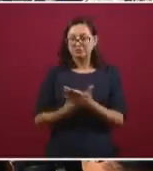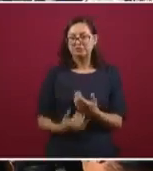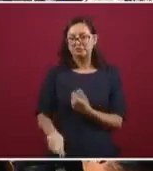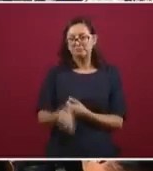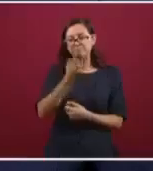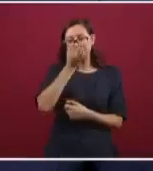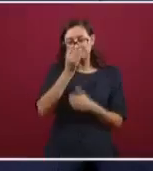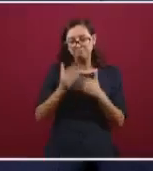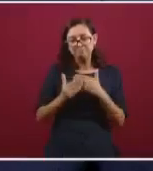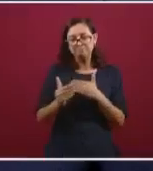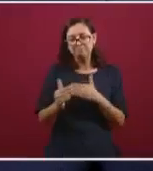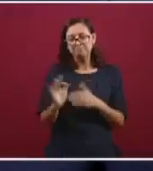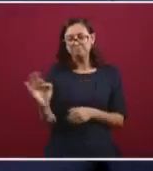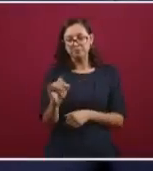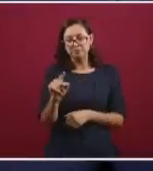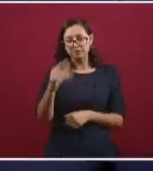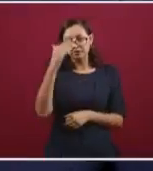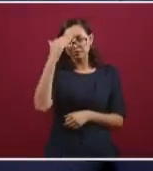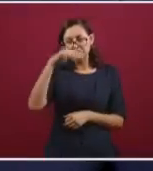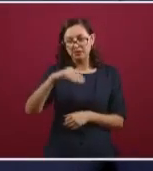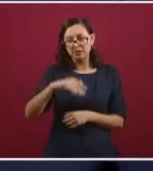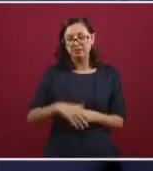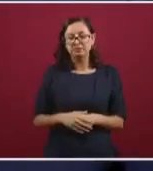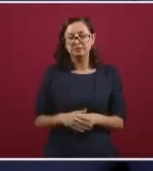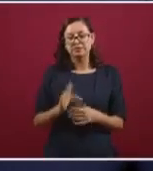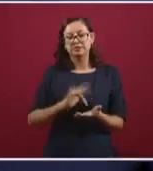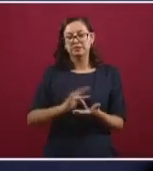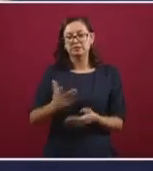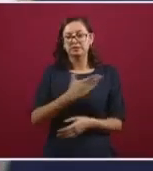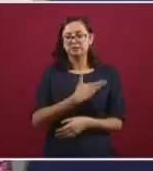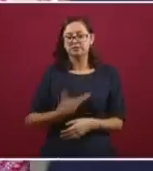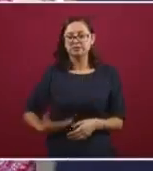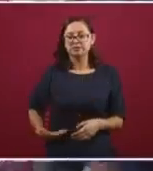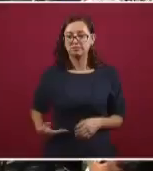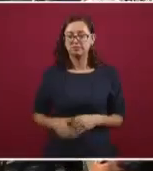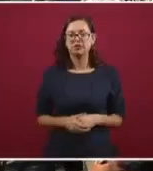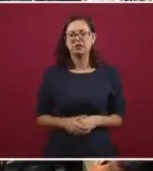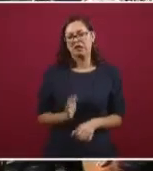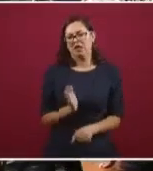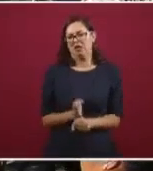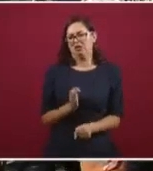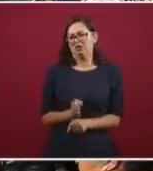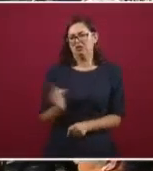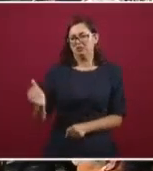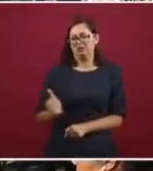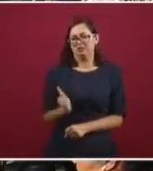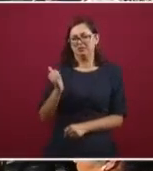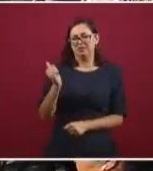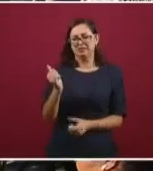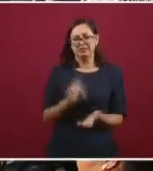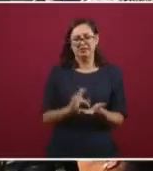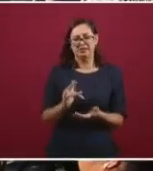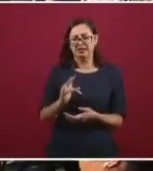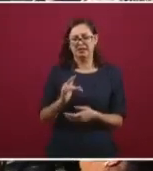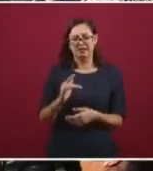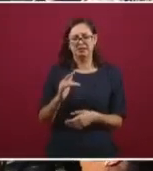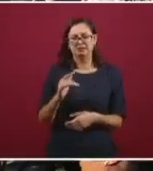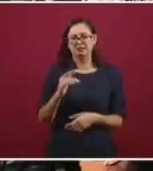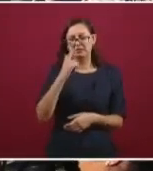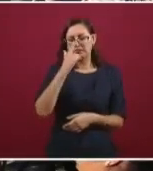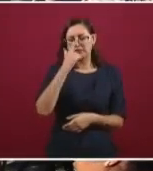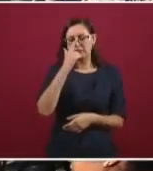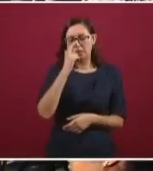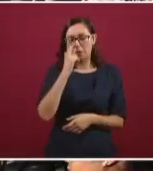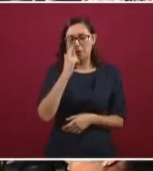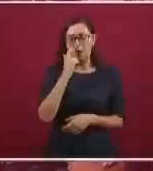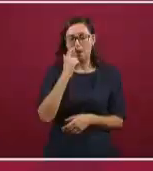que tal vez usted tiene conocimiento de eso. Sí. Gracias, señor presidente. Gracias, señor secretario. Pues contesto eso para que sí me vieron.